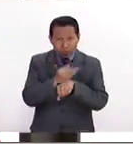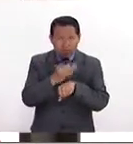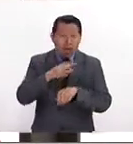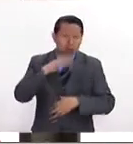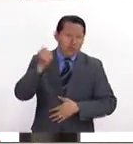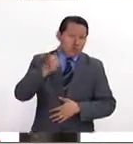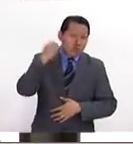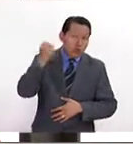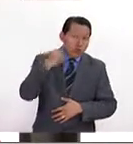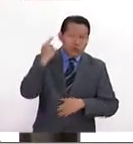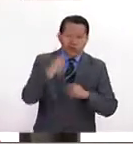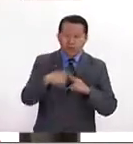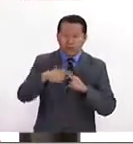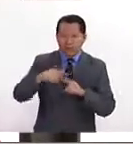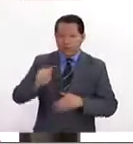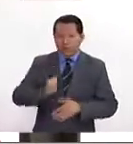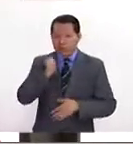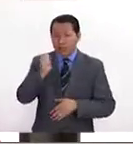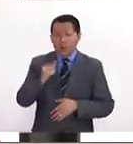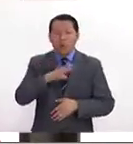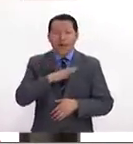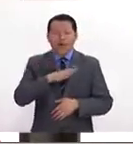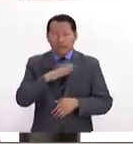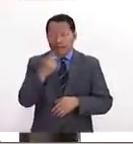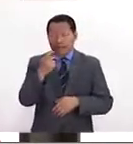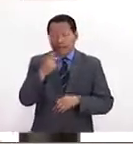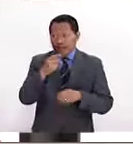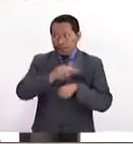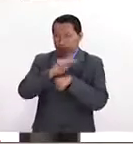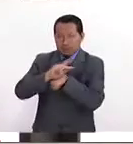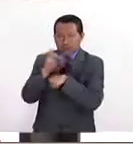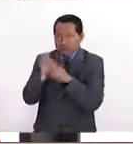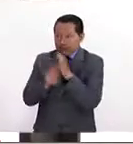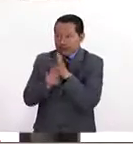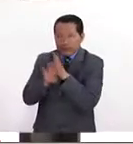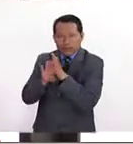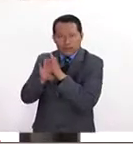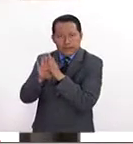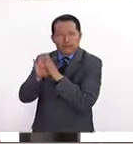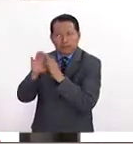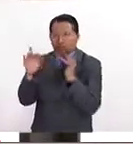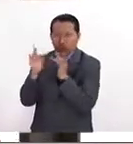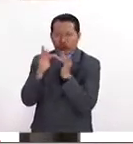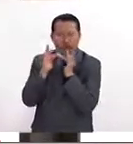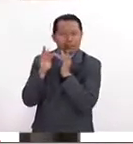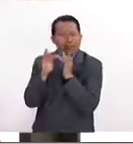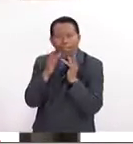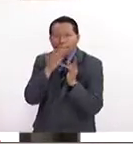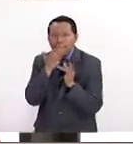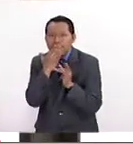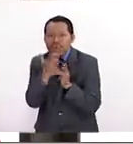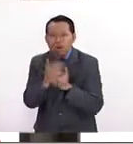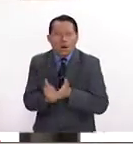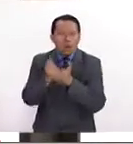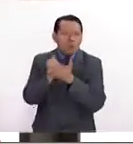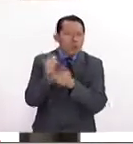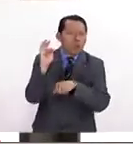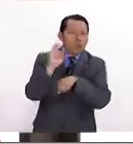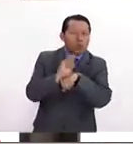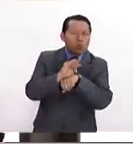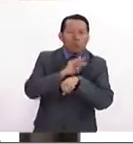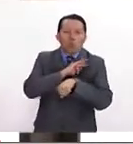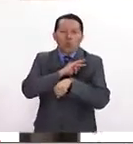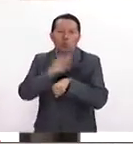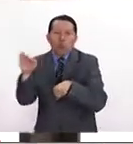foros, que aproveche. Las economías emergentes juntas son un poder que puede poner